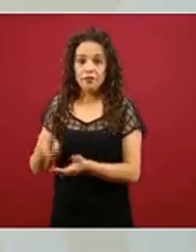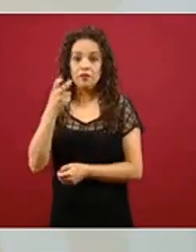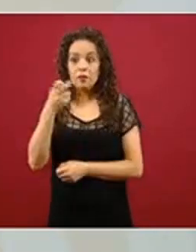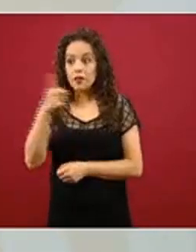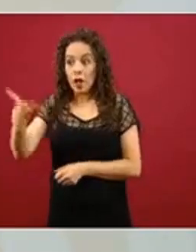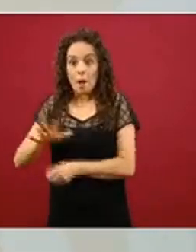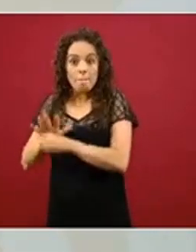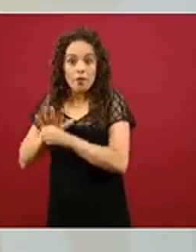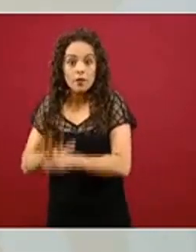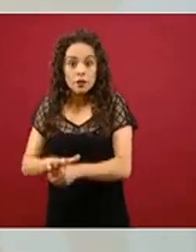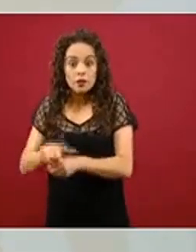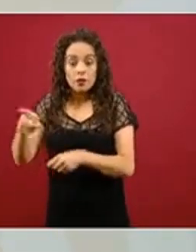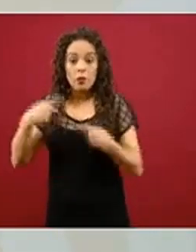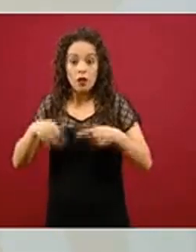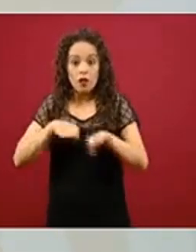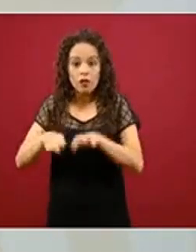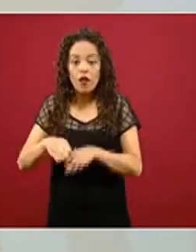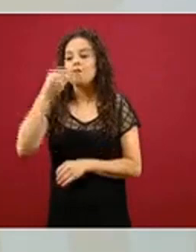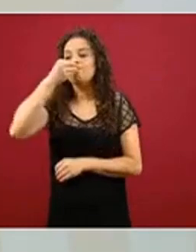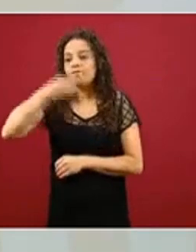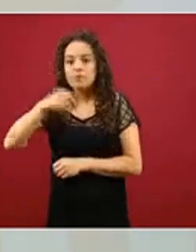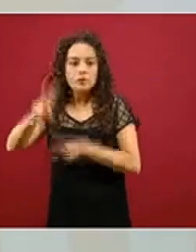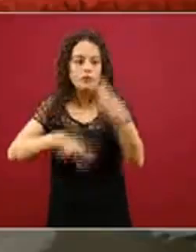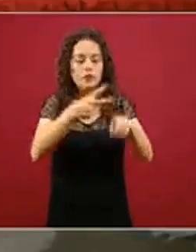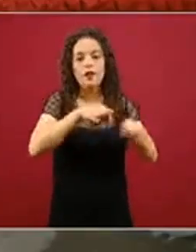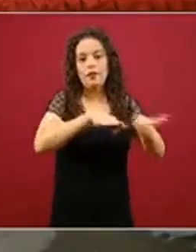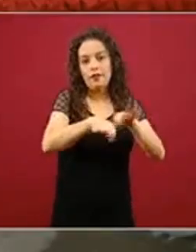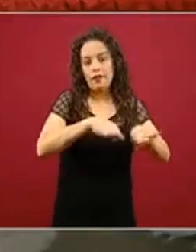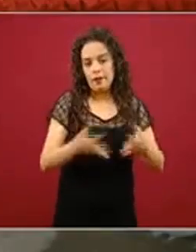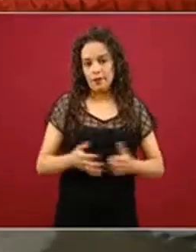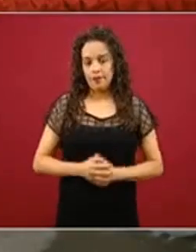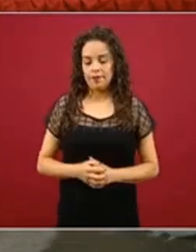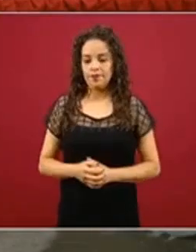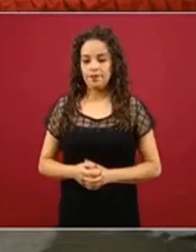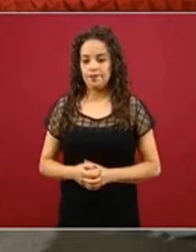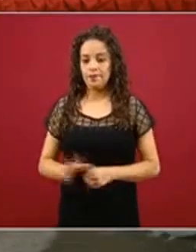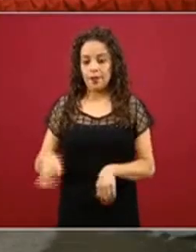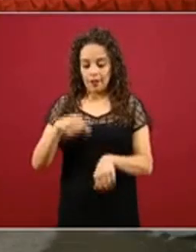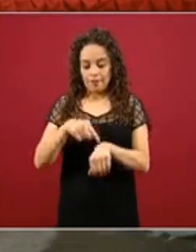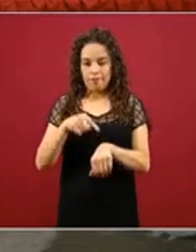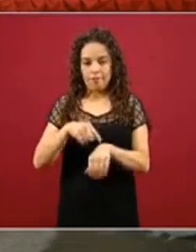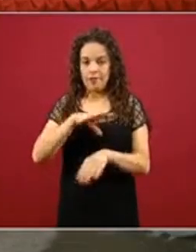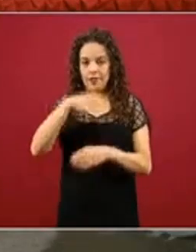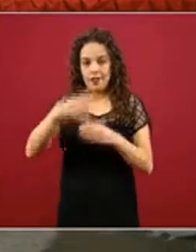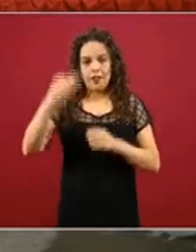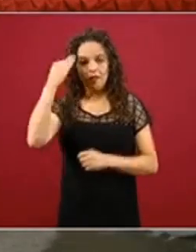todo tiene una explicación. Nos queda un minuto, vamos a dárselo a Juan Hernández.